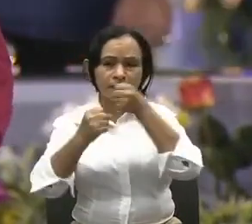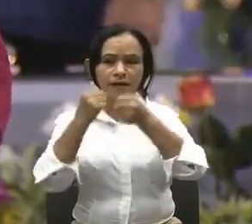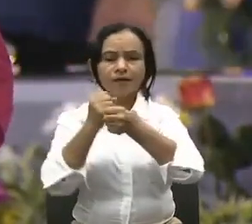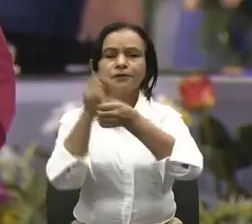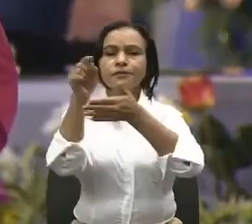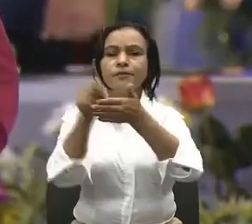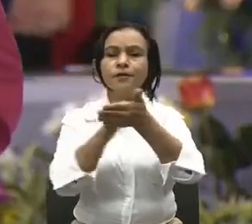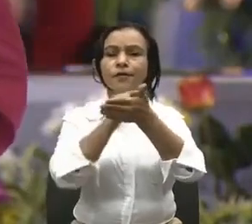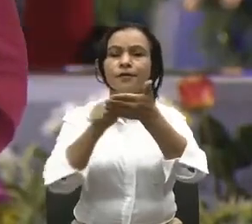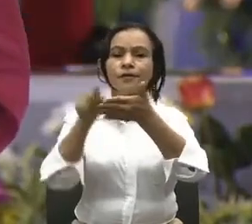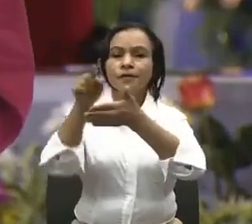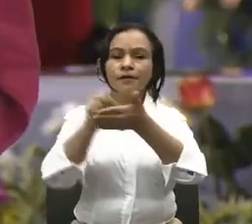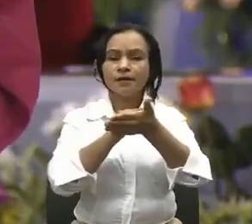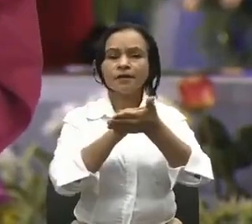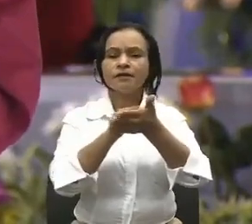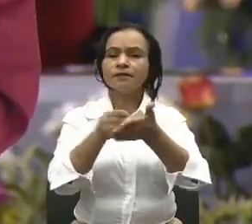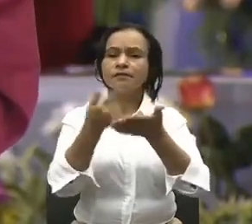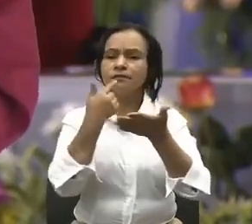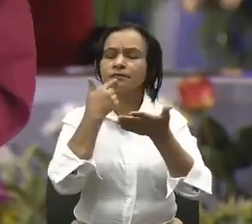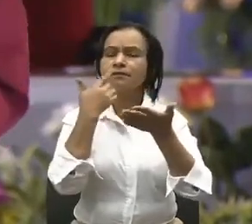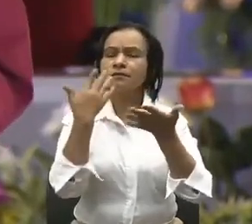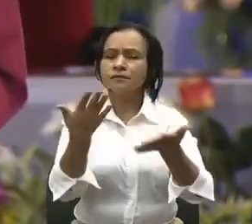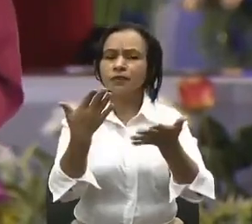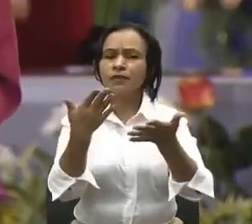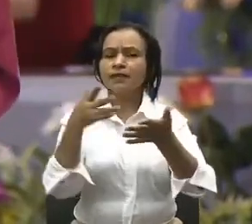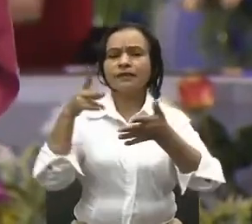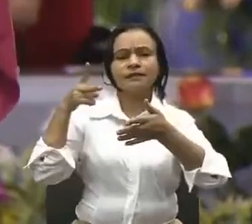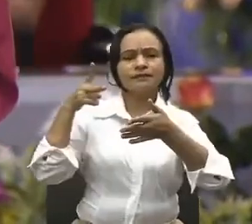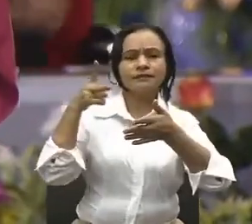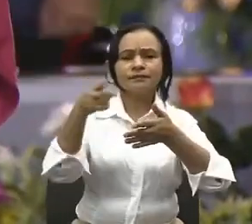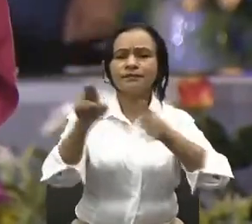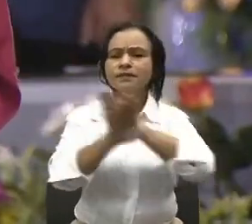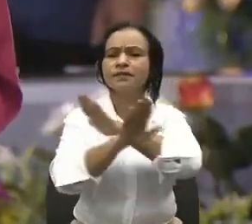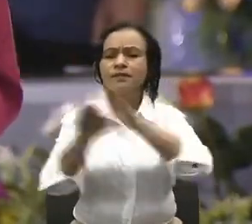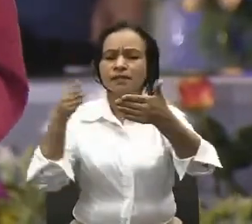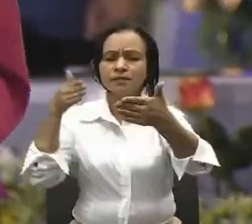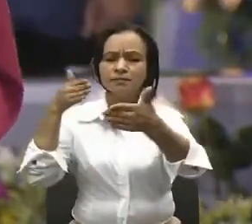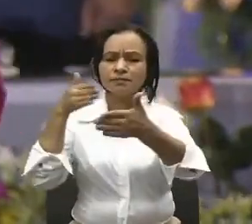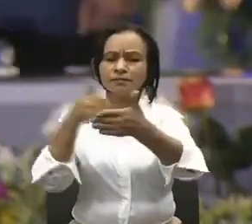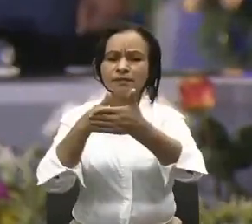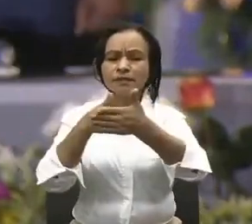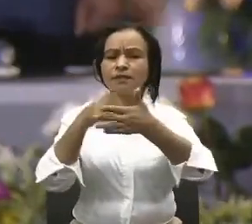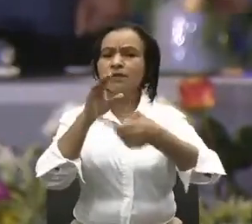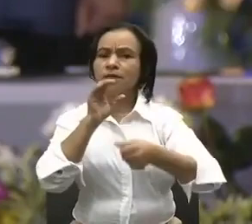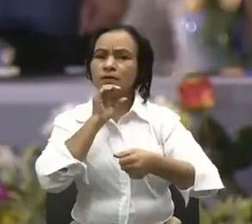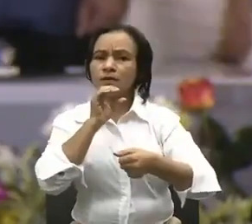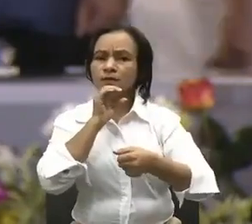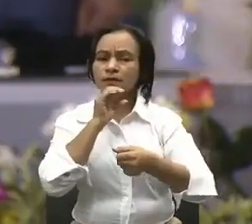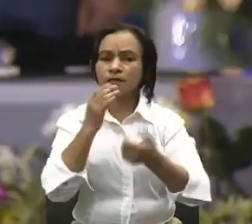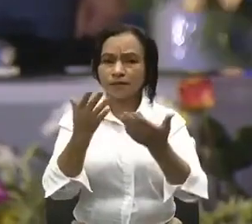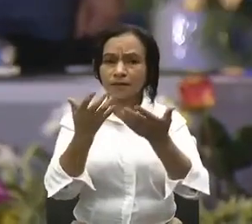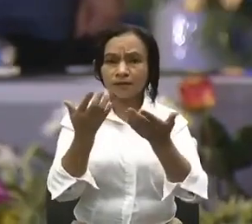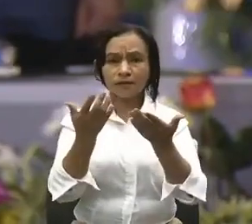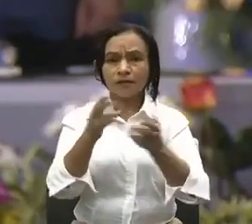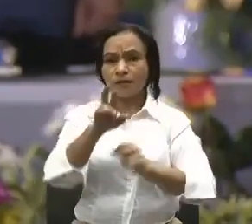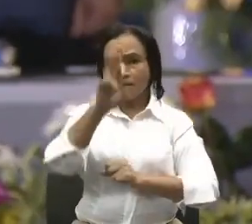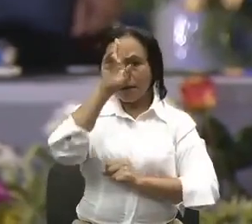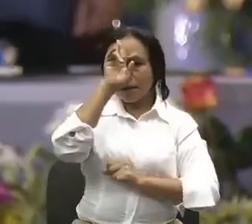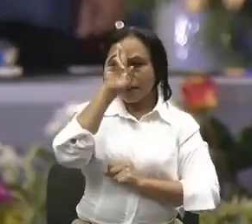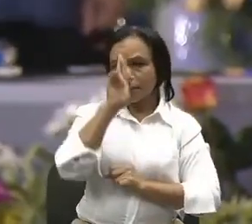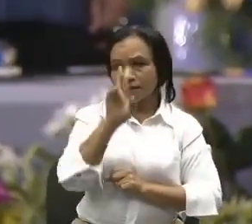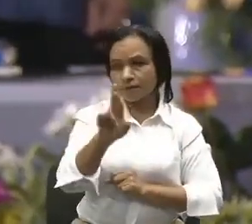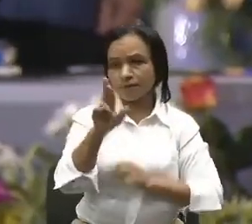votando porque se suspende el bloqueo. Y si se tiene algún respeto por